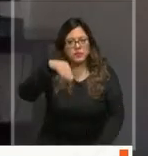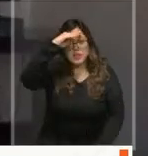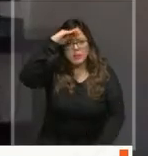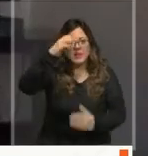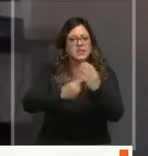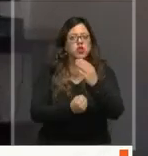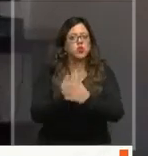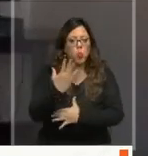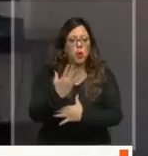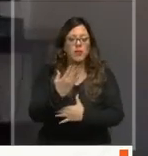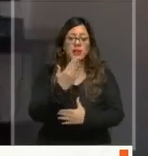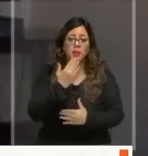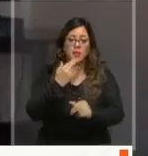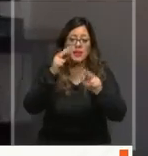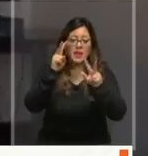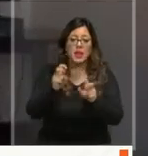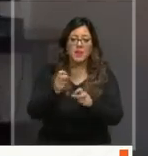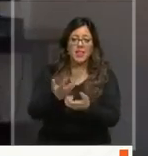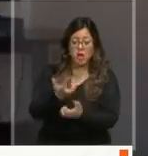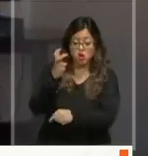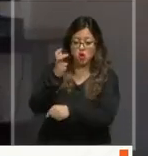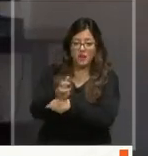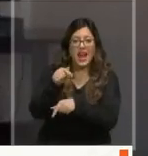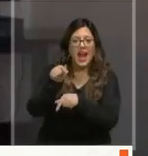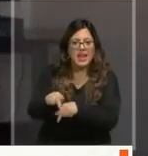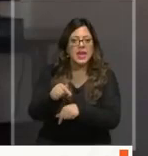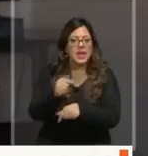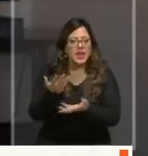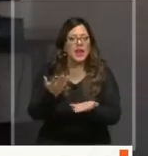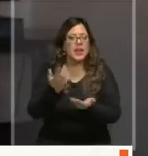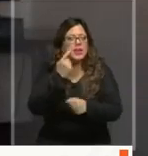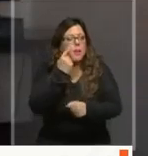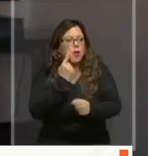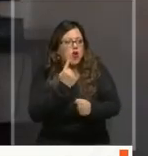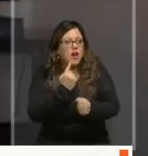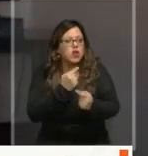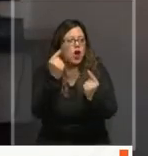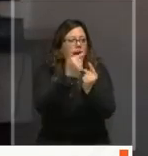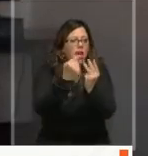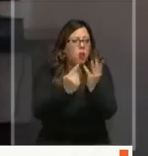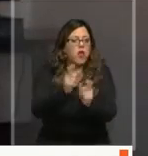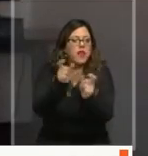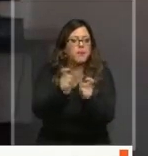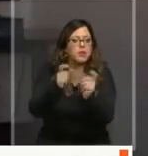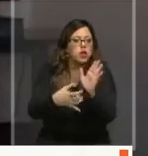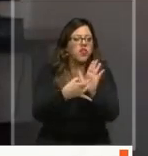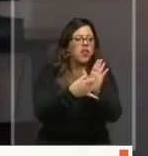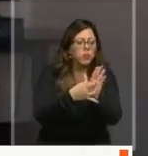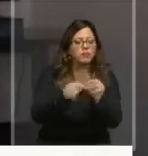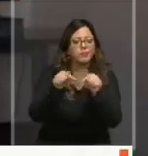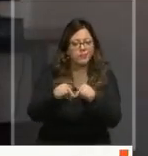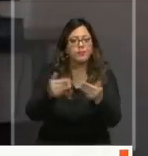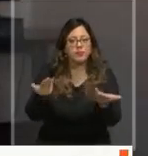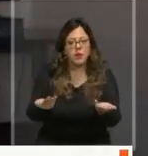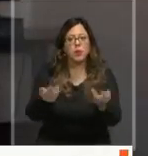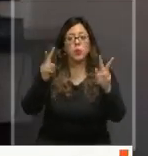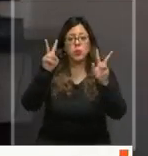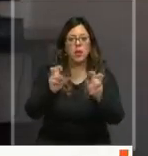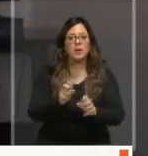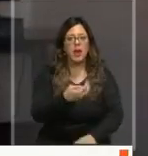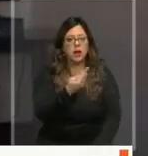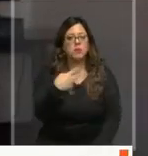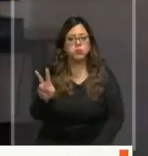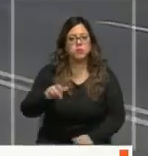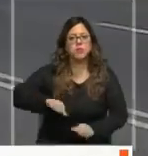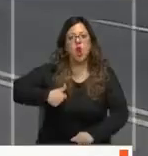decir, además de obtener el botín, aquí se está poniendo a prueba a cada uno de los integrantes. Y por eso justamente es una actividad propia de la